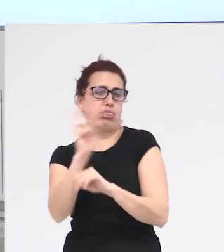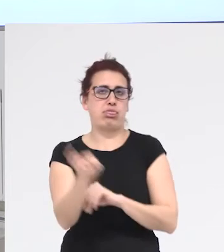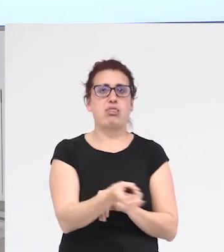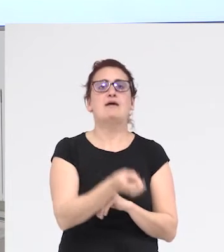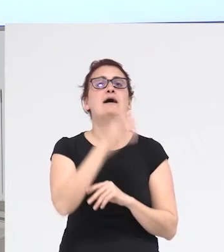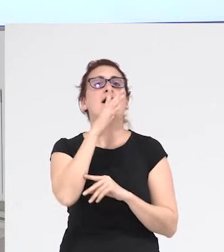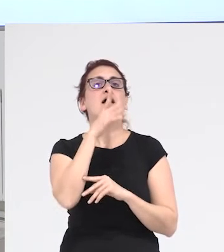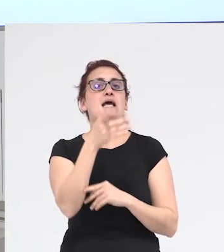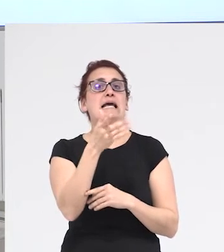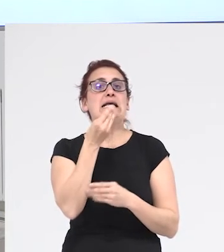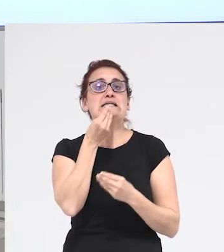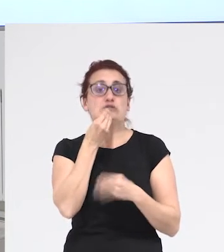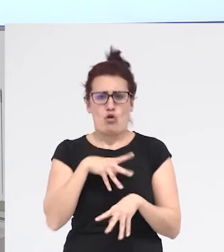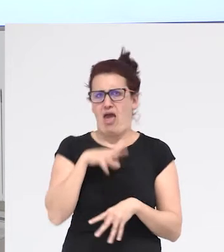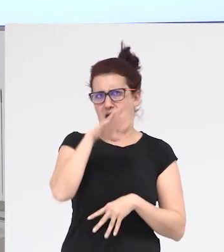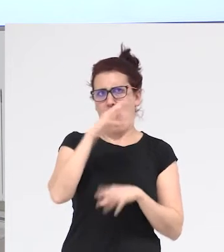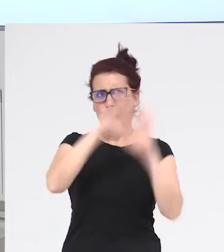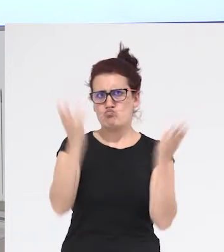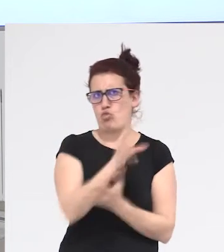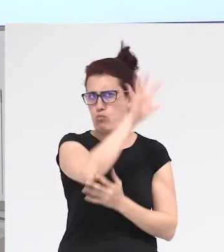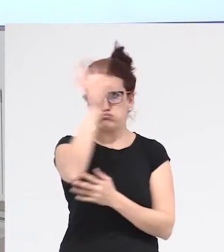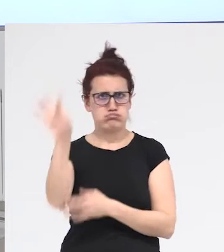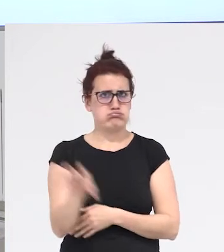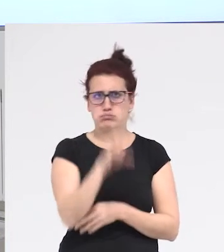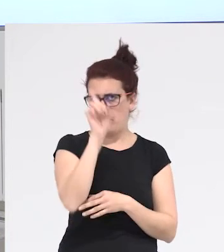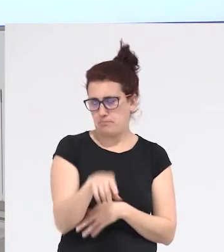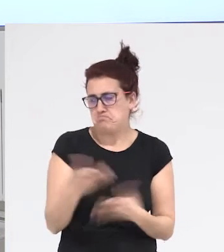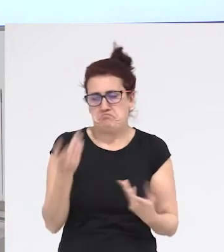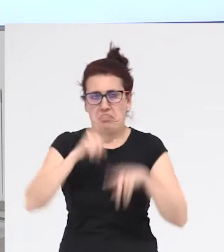en las historias de los distintos lugares de donde hablemos, ¿no?